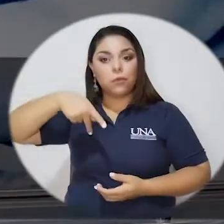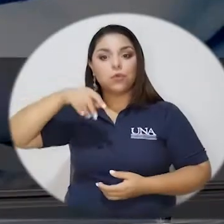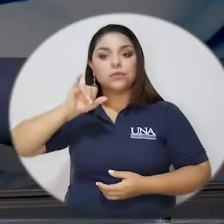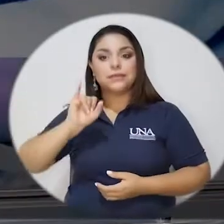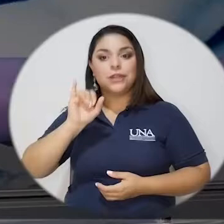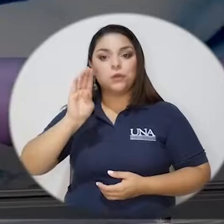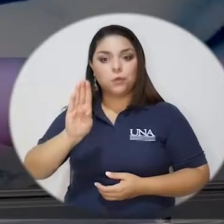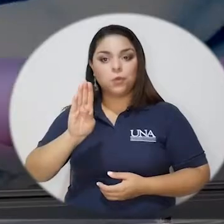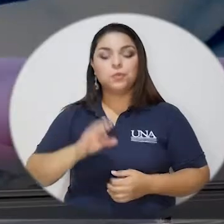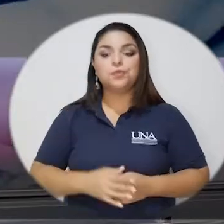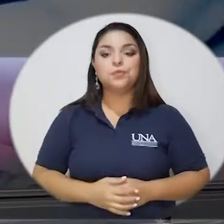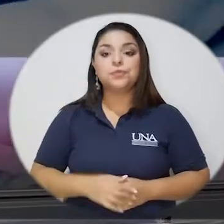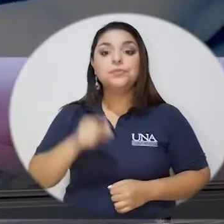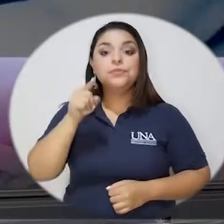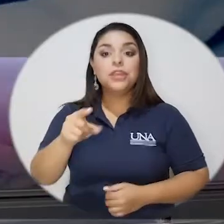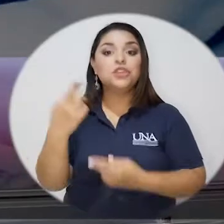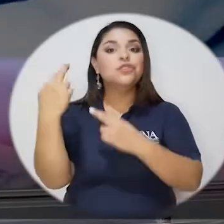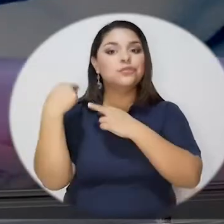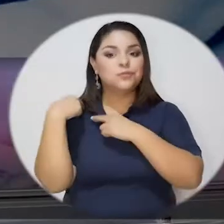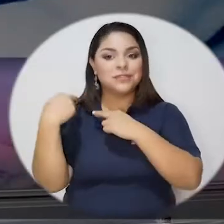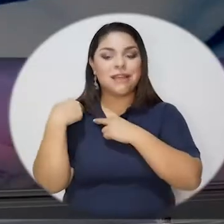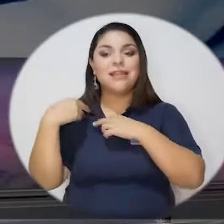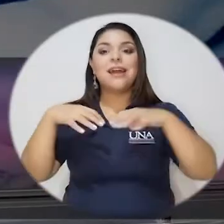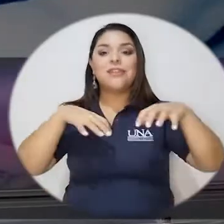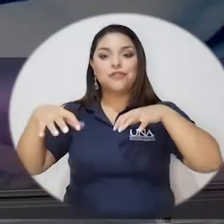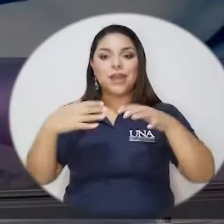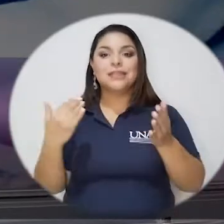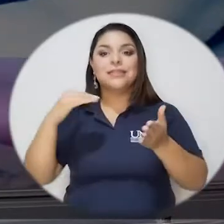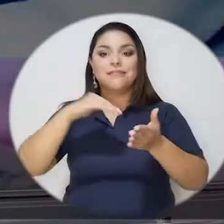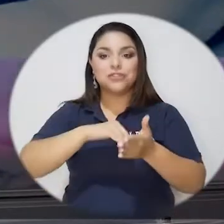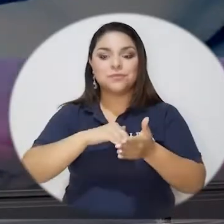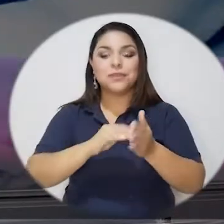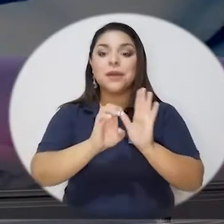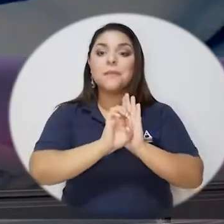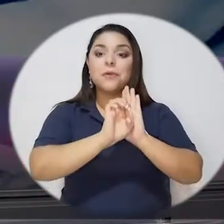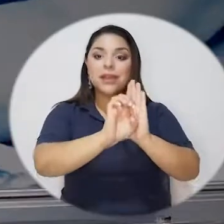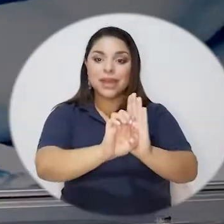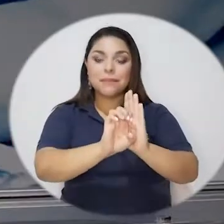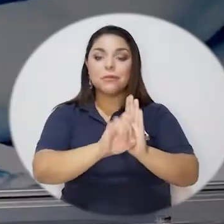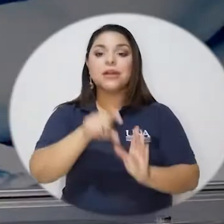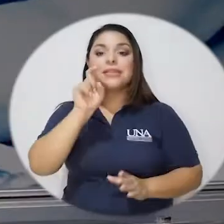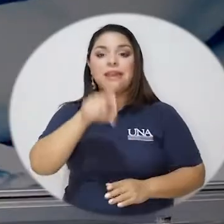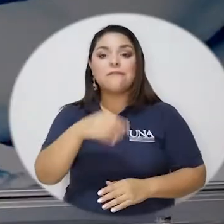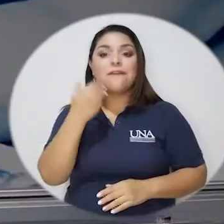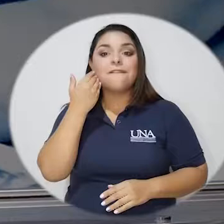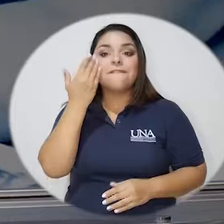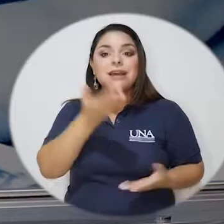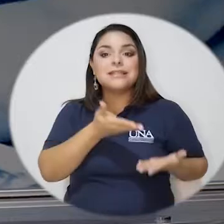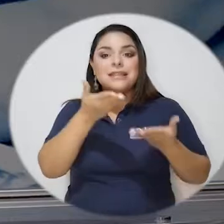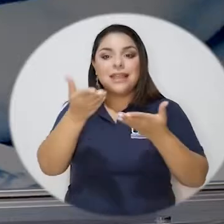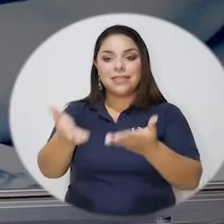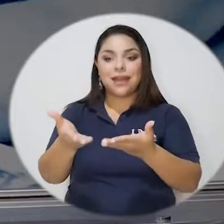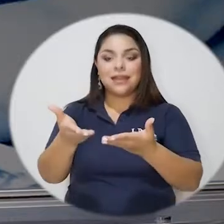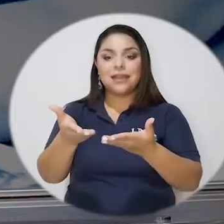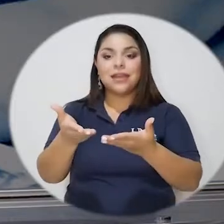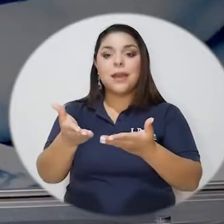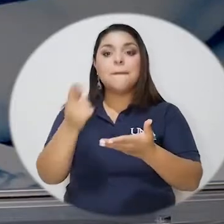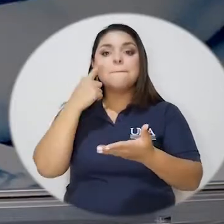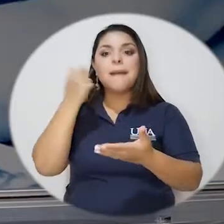aumentar el Producto Interno Bruto. Y eso es lo que corresponde a la reactivación. Entonces, por ejemplo, hay que